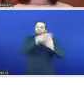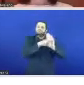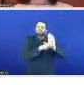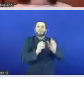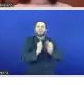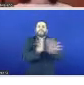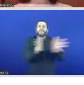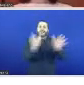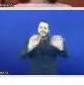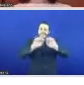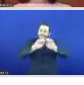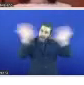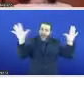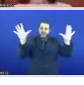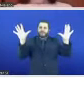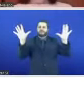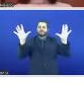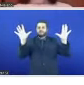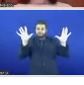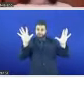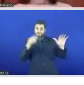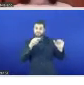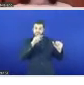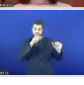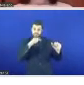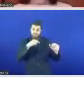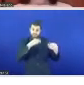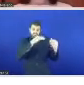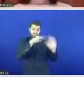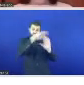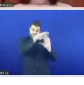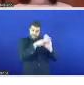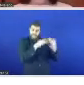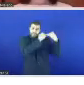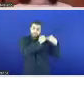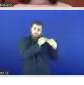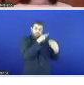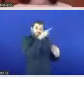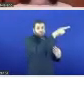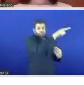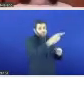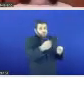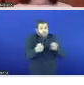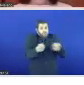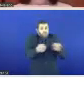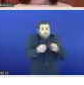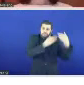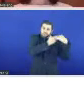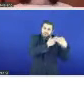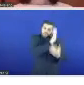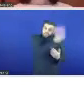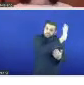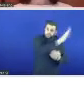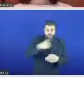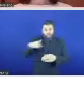son responsables de la seguridad de las defensoras de derechos humanos. Y ese es nuestro trabajo, es recordarles esto a los estados. Muchas